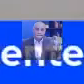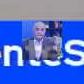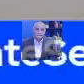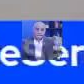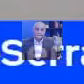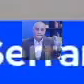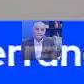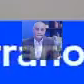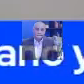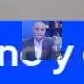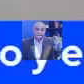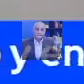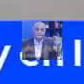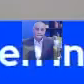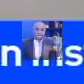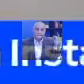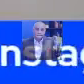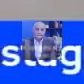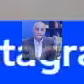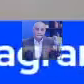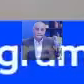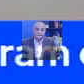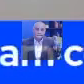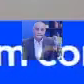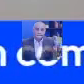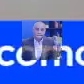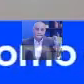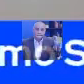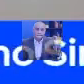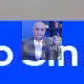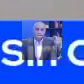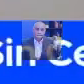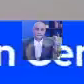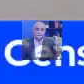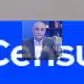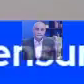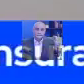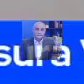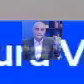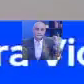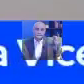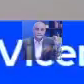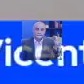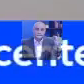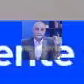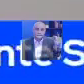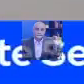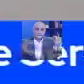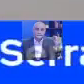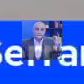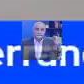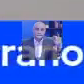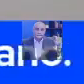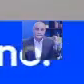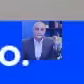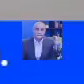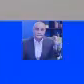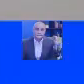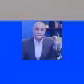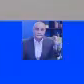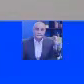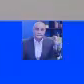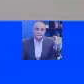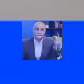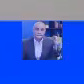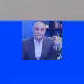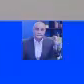unas horas en este mismo espacio, el Poder Judicial es uno de esos grandes espacios que se niega a transformarse en sí mismo,